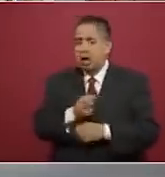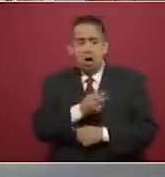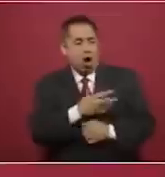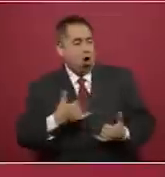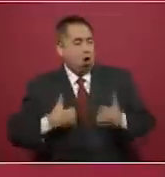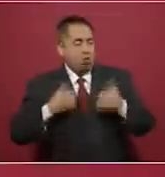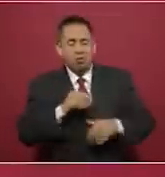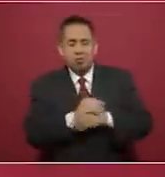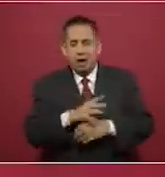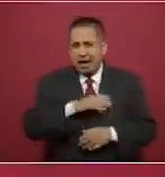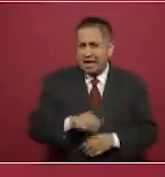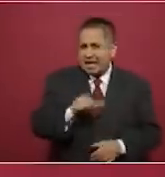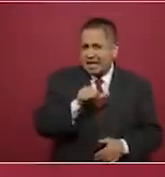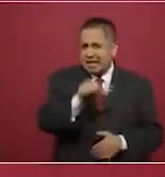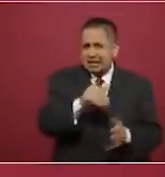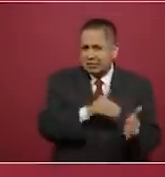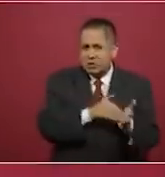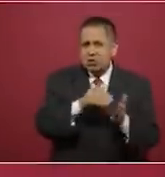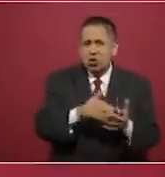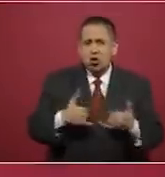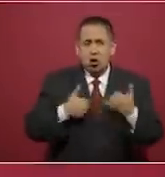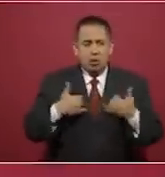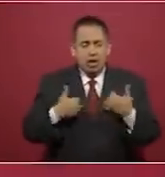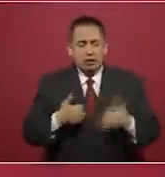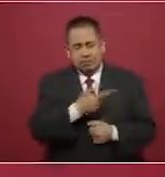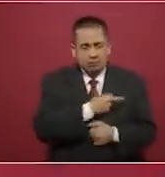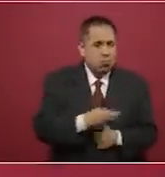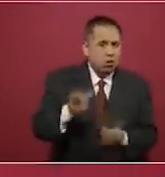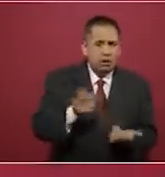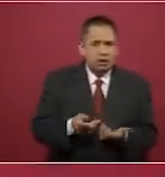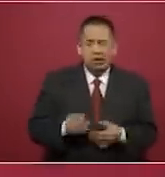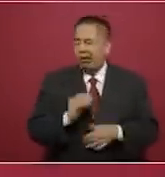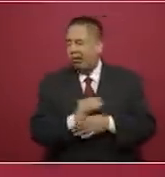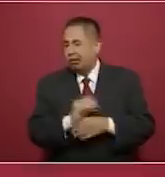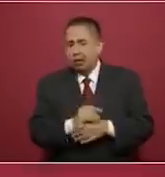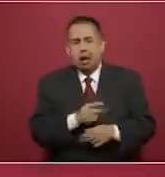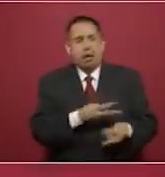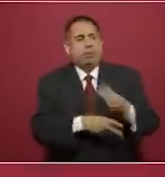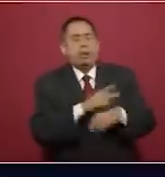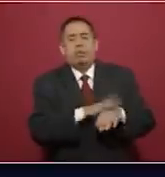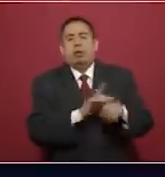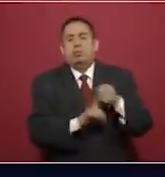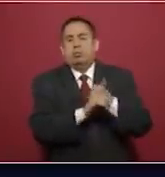hay 16 millones de jóvenes en pobreza en el país